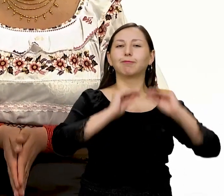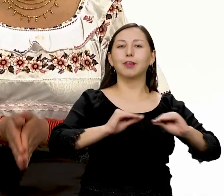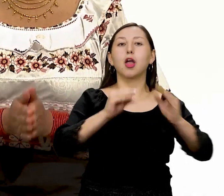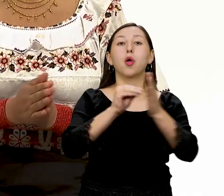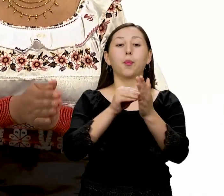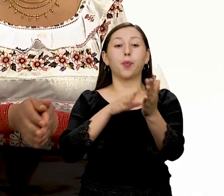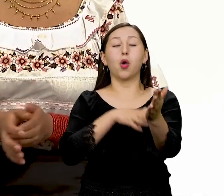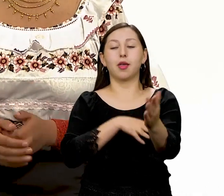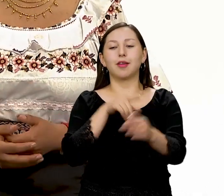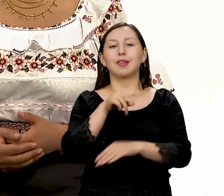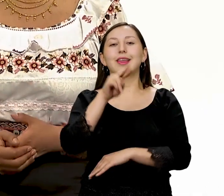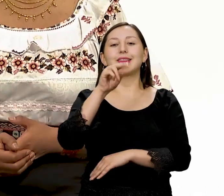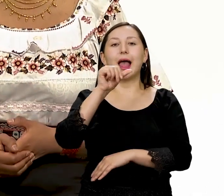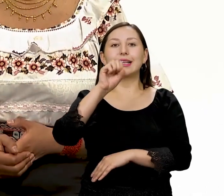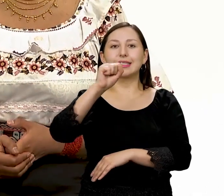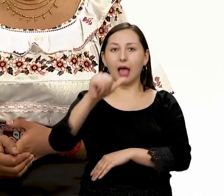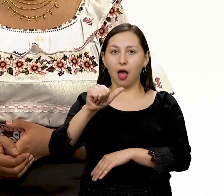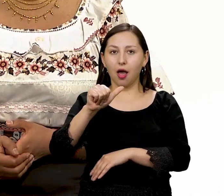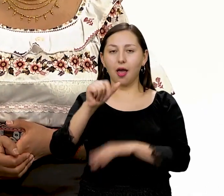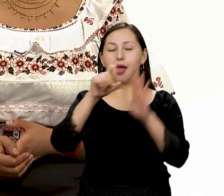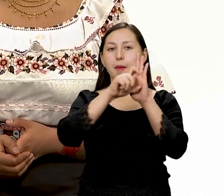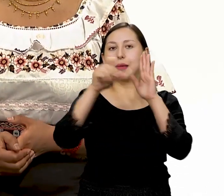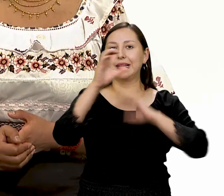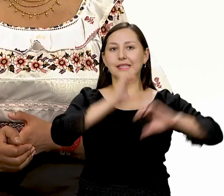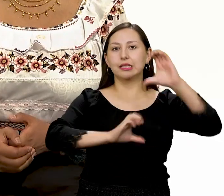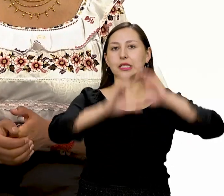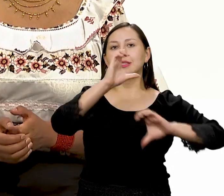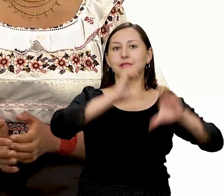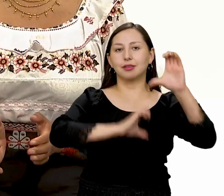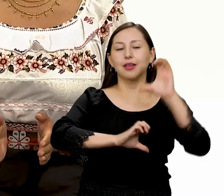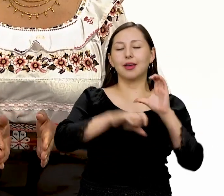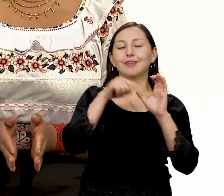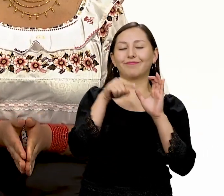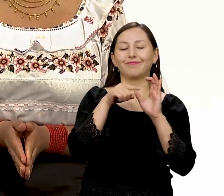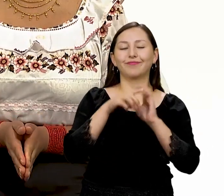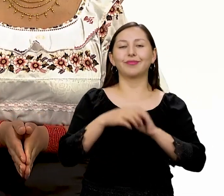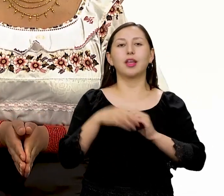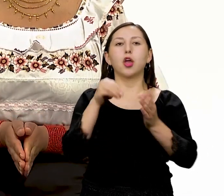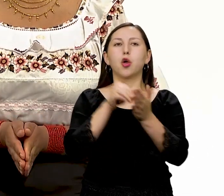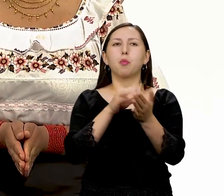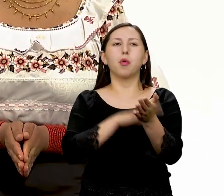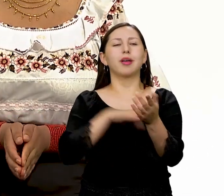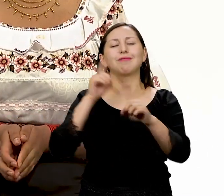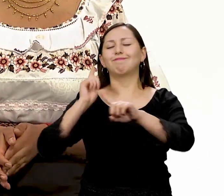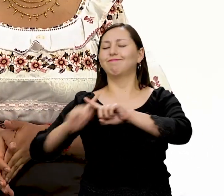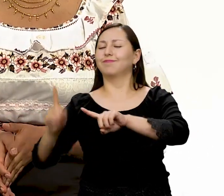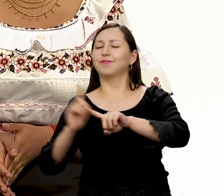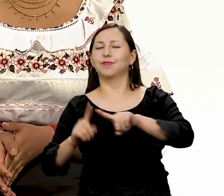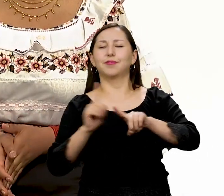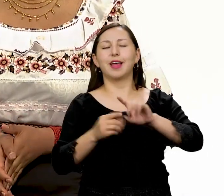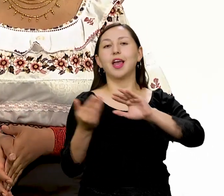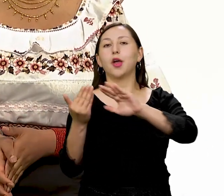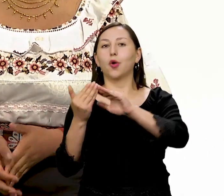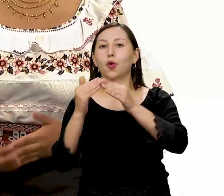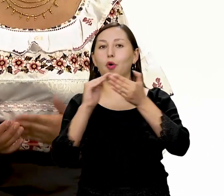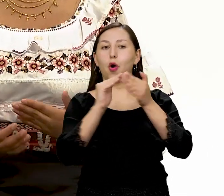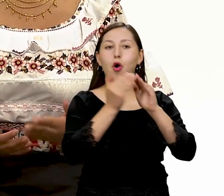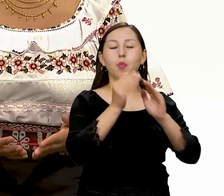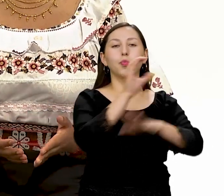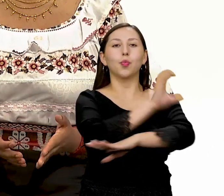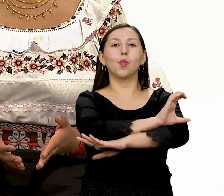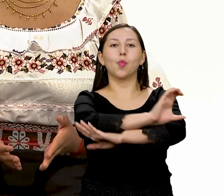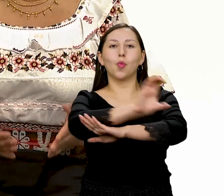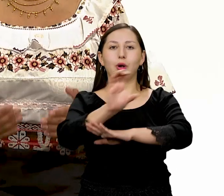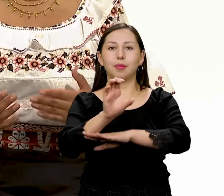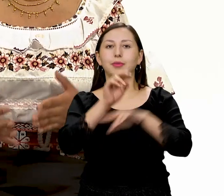NASA con este proyecto que les acabé de comentar, y a la vez nosotros hemos realizado proyectos en comunidades rurales en lo que